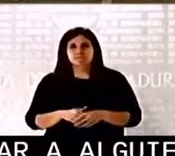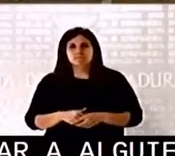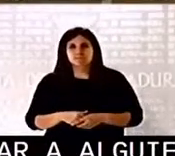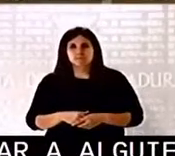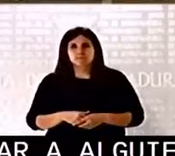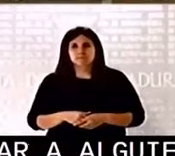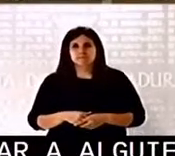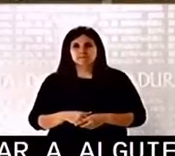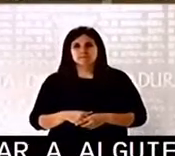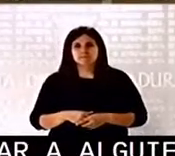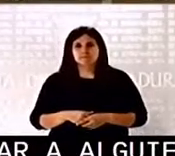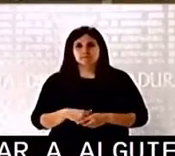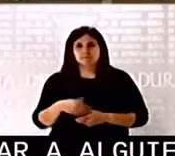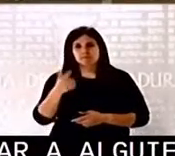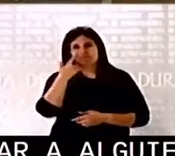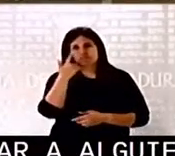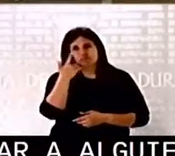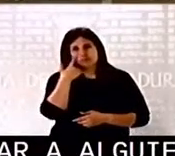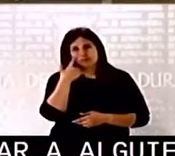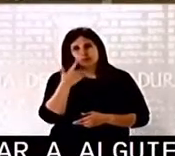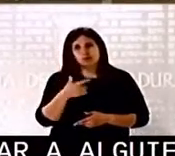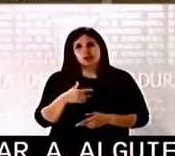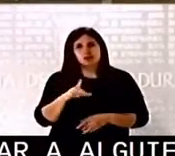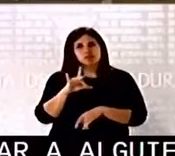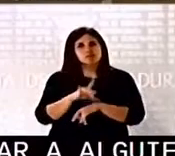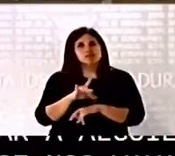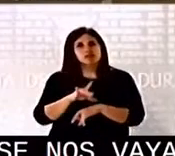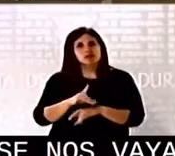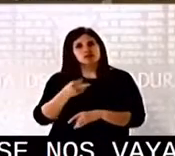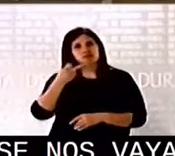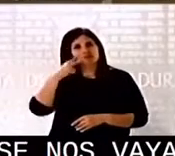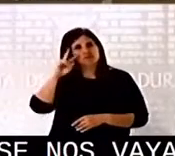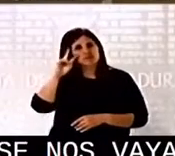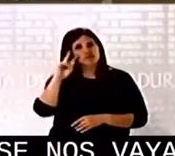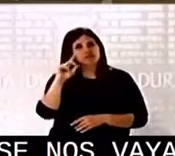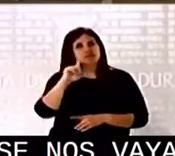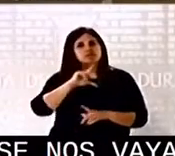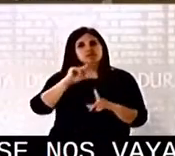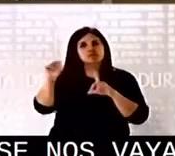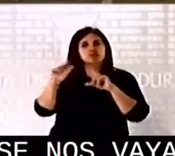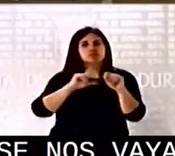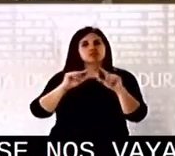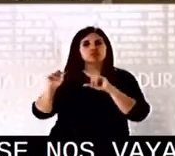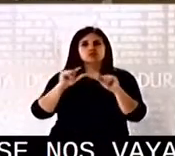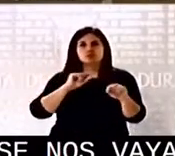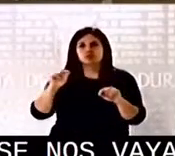a que se nos vayan lo que es una falta de planificación previa